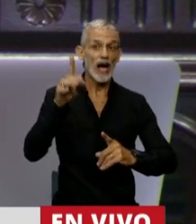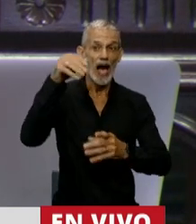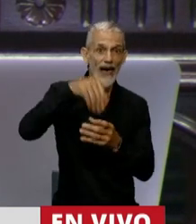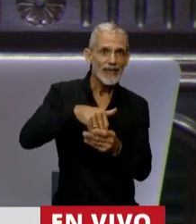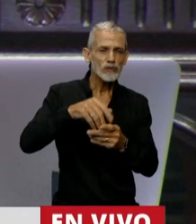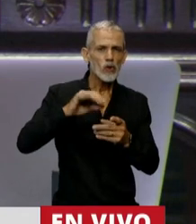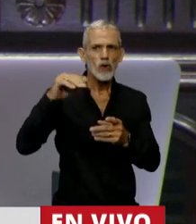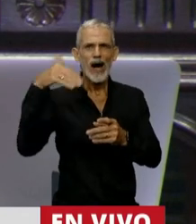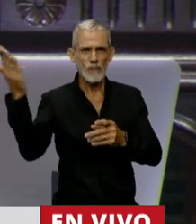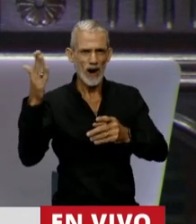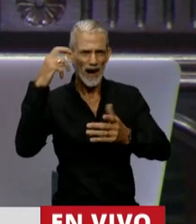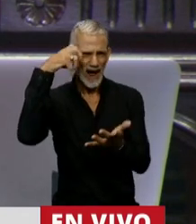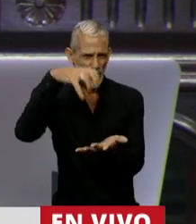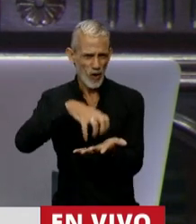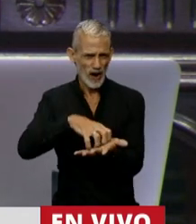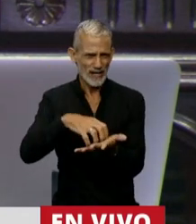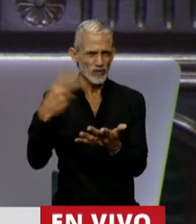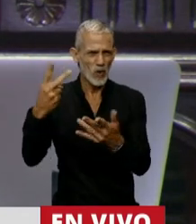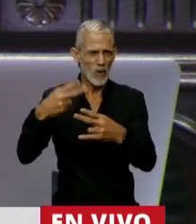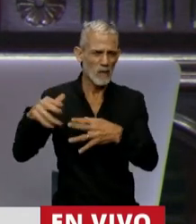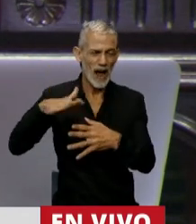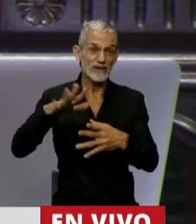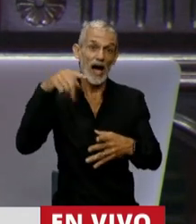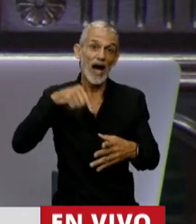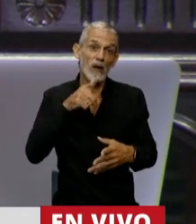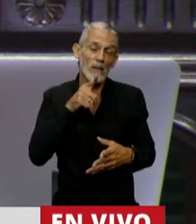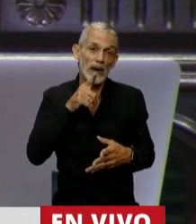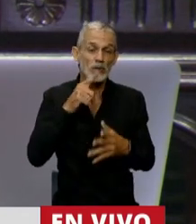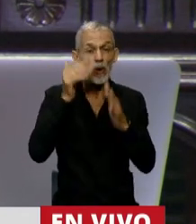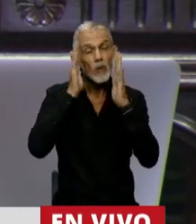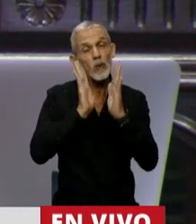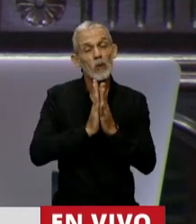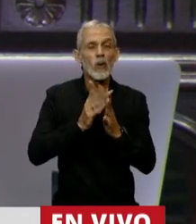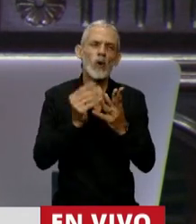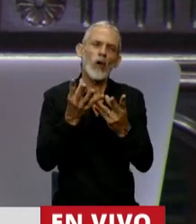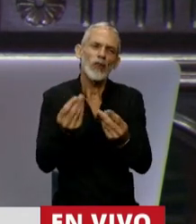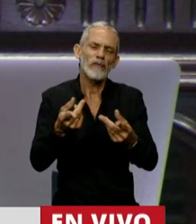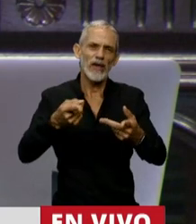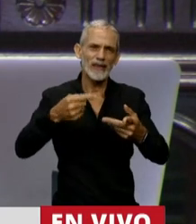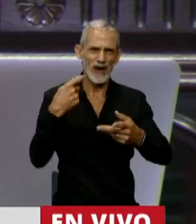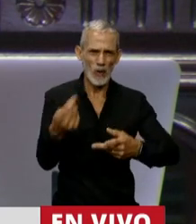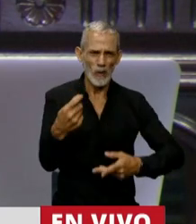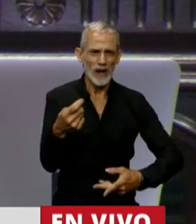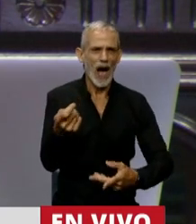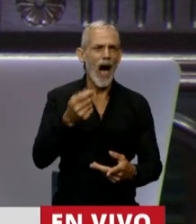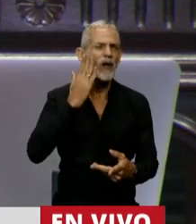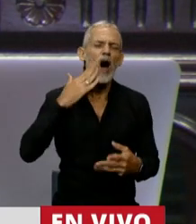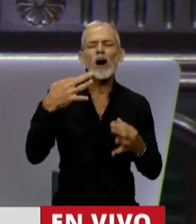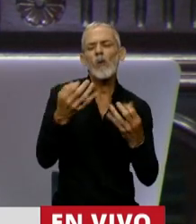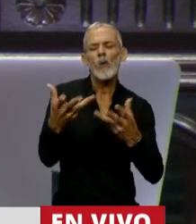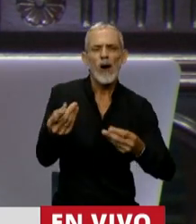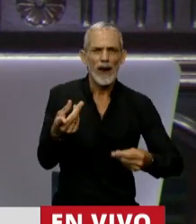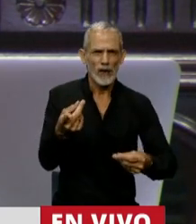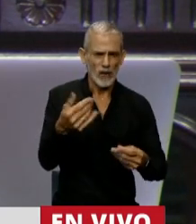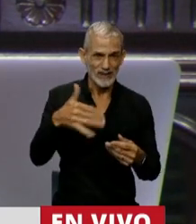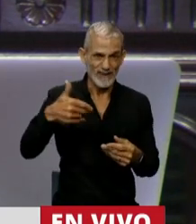adentro y fuera del recinto, hoy parecen carmelitas descalzas a la hora de defender a los jubilados a los cuales se